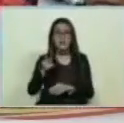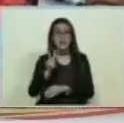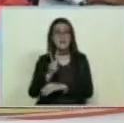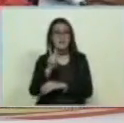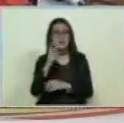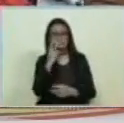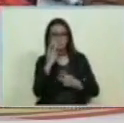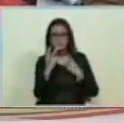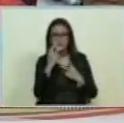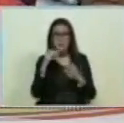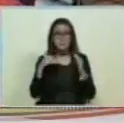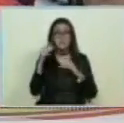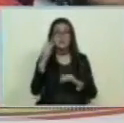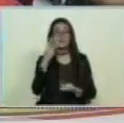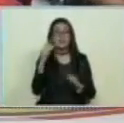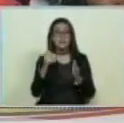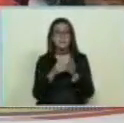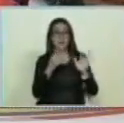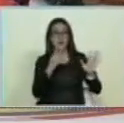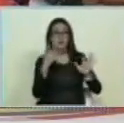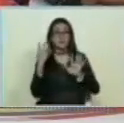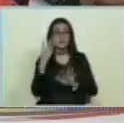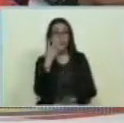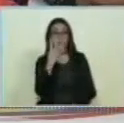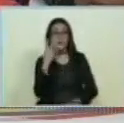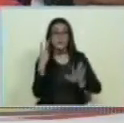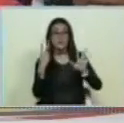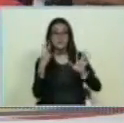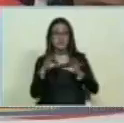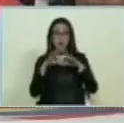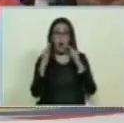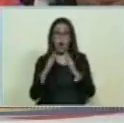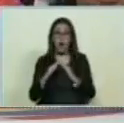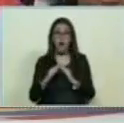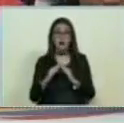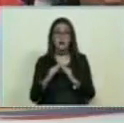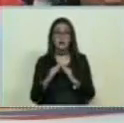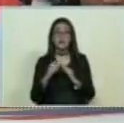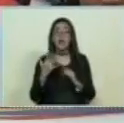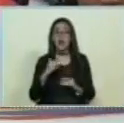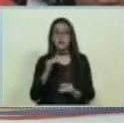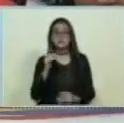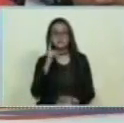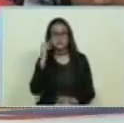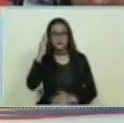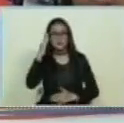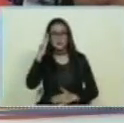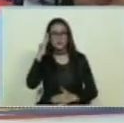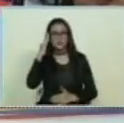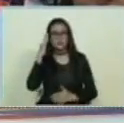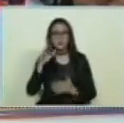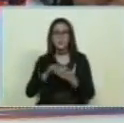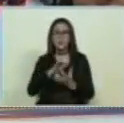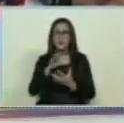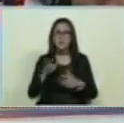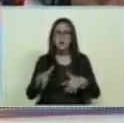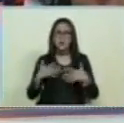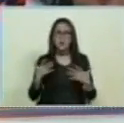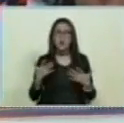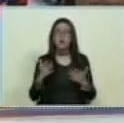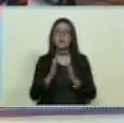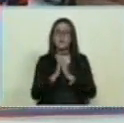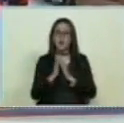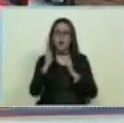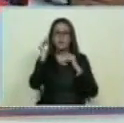hemos visitado más de 3.947 hogares y bueno, tenemos identificados ya los problemas y acudimos